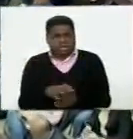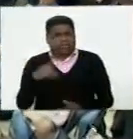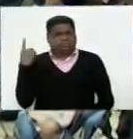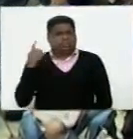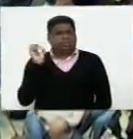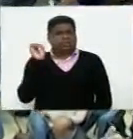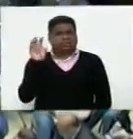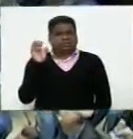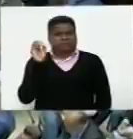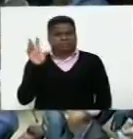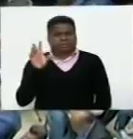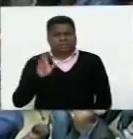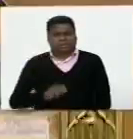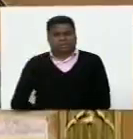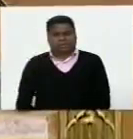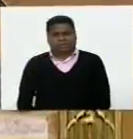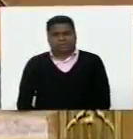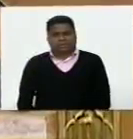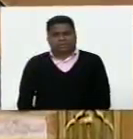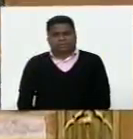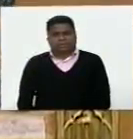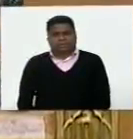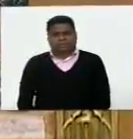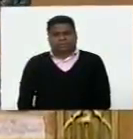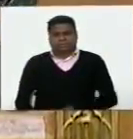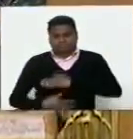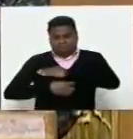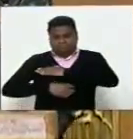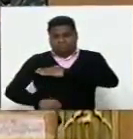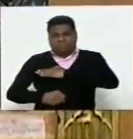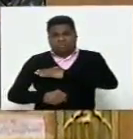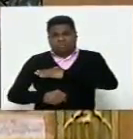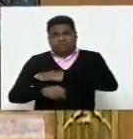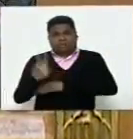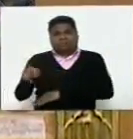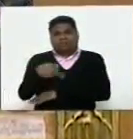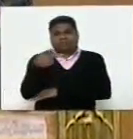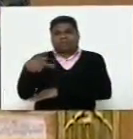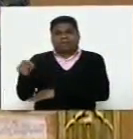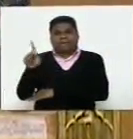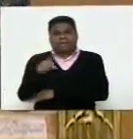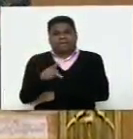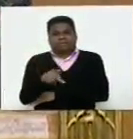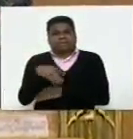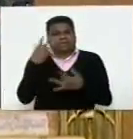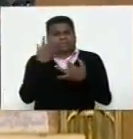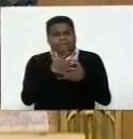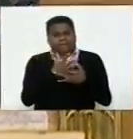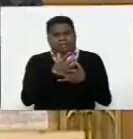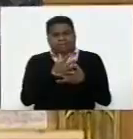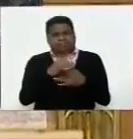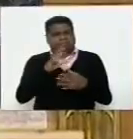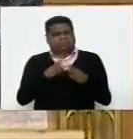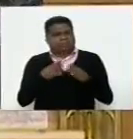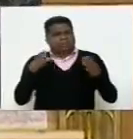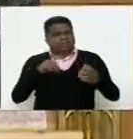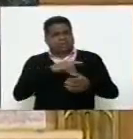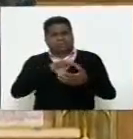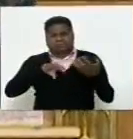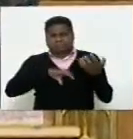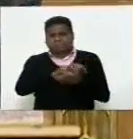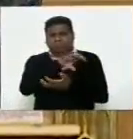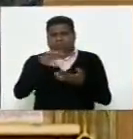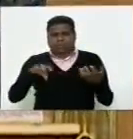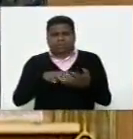asamblea que la parió la patria en medio de una gran dificultad y por